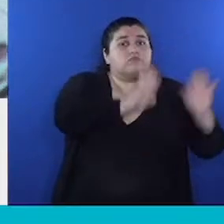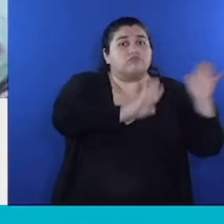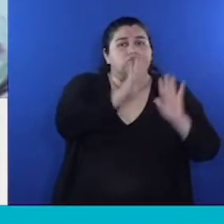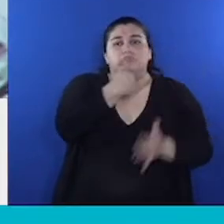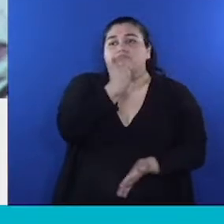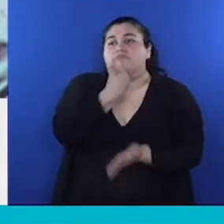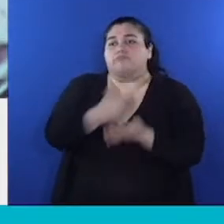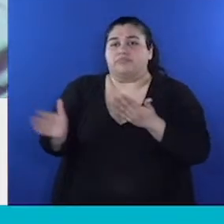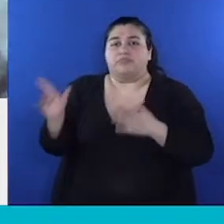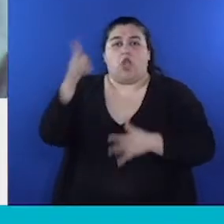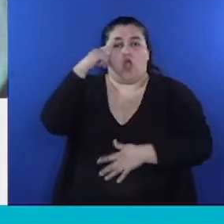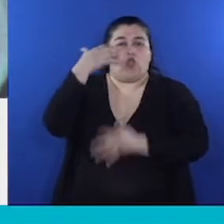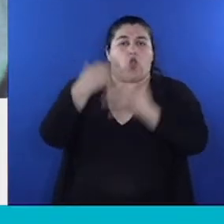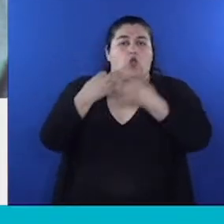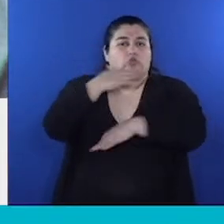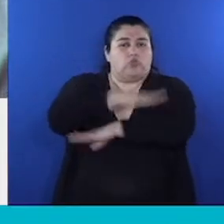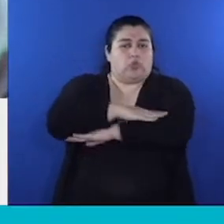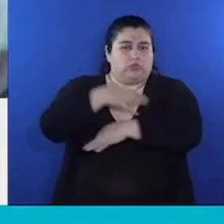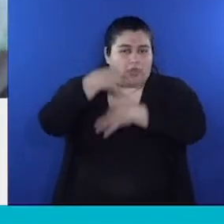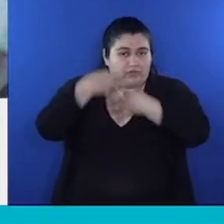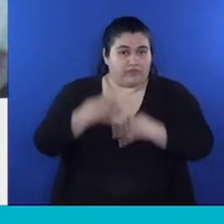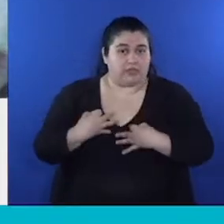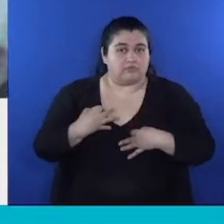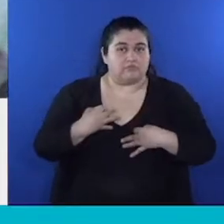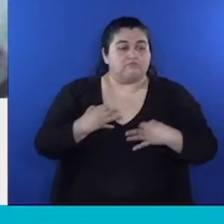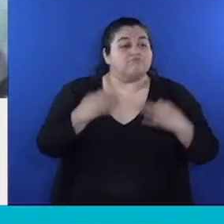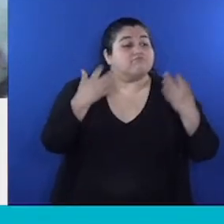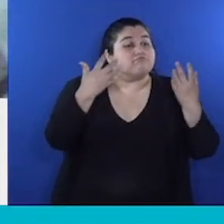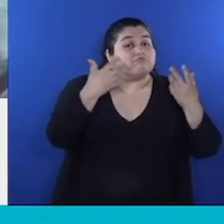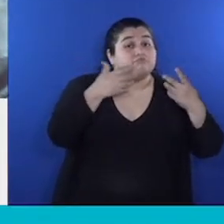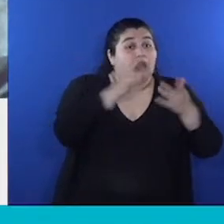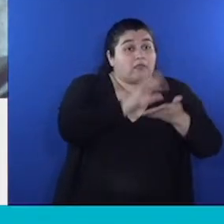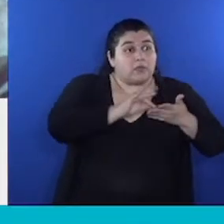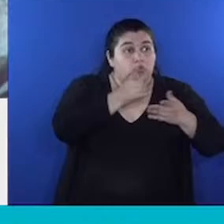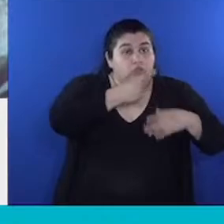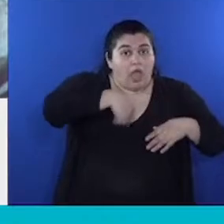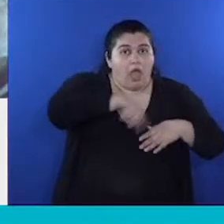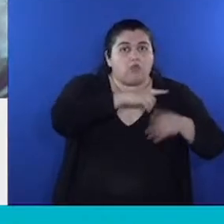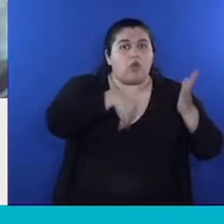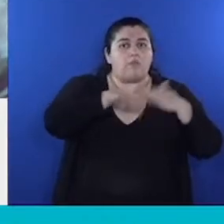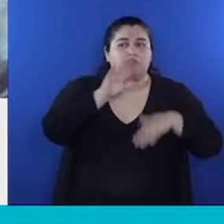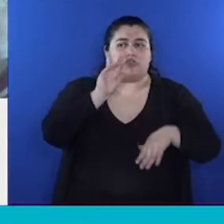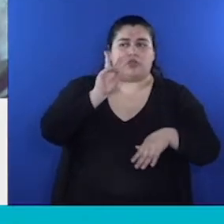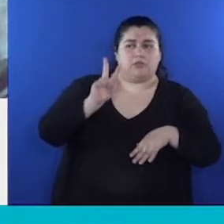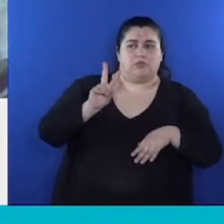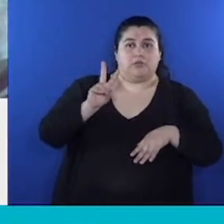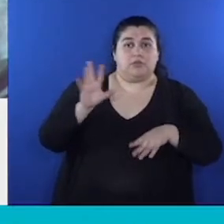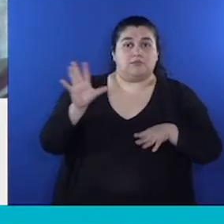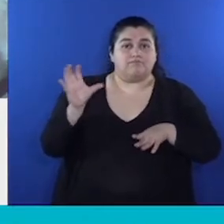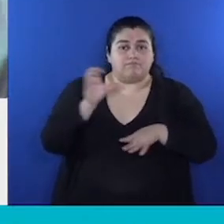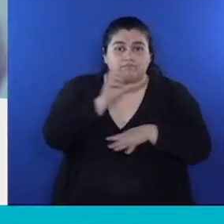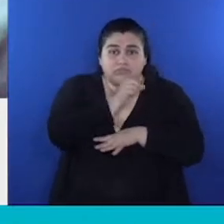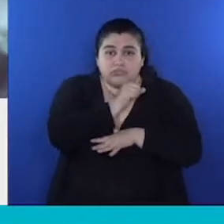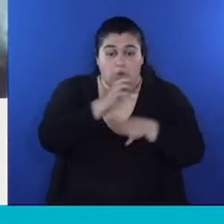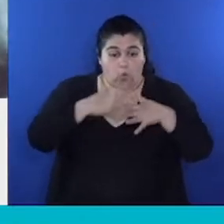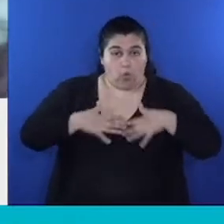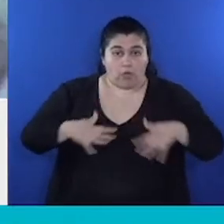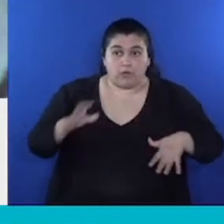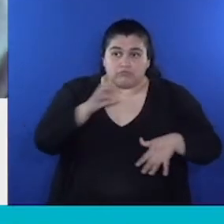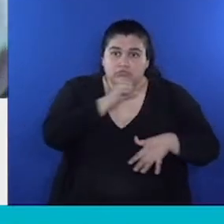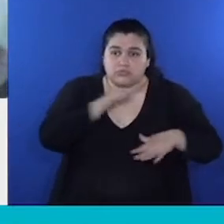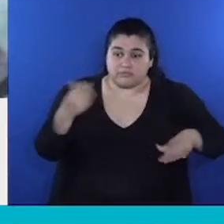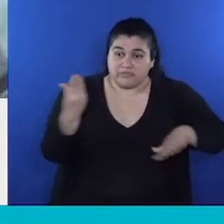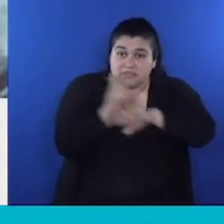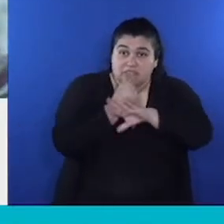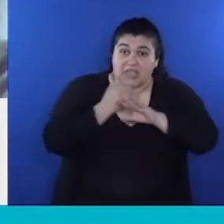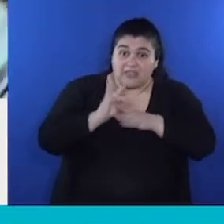moral. La Cámara entendió que ese diputado había pasado un límite, que si era capaz de ocultar un cadáver, no podía seguir siendo diputado de la